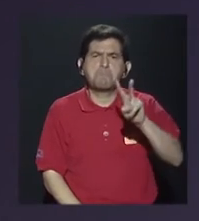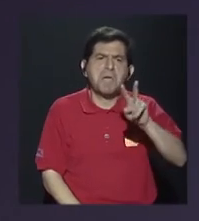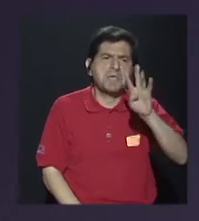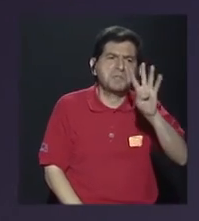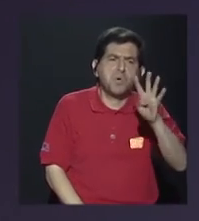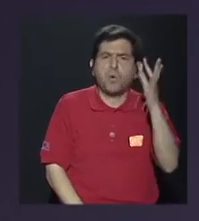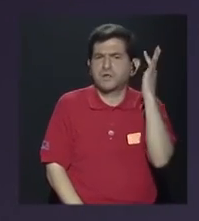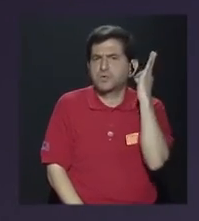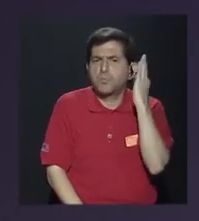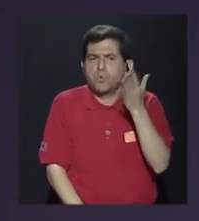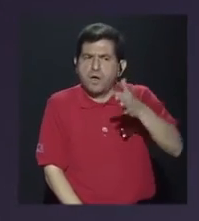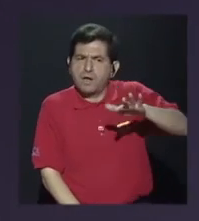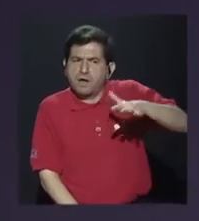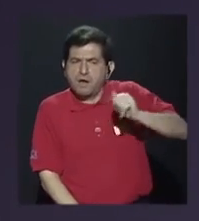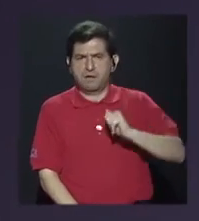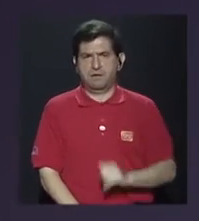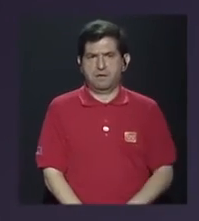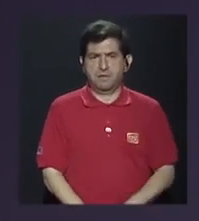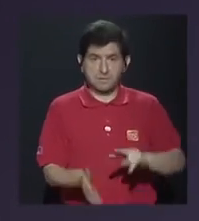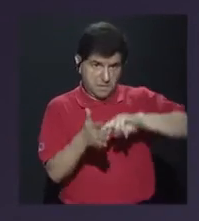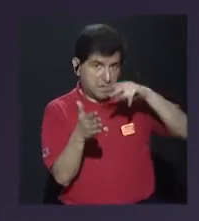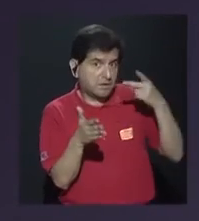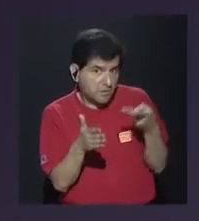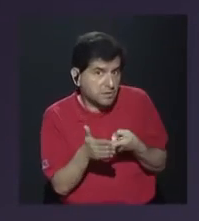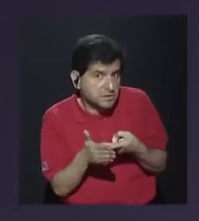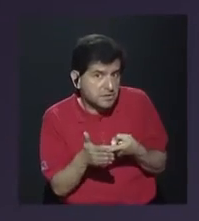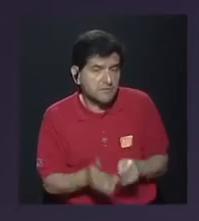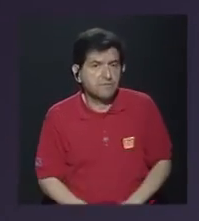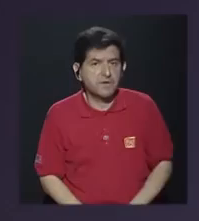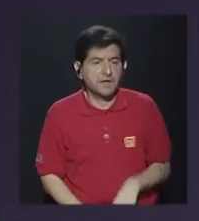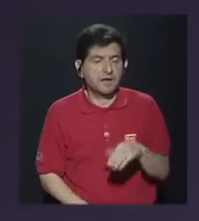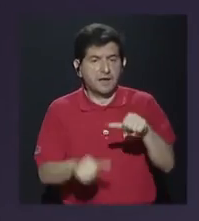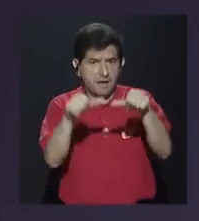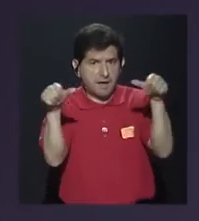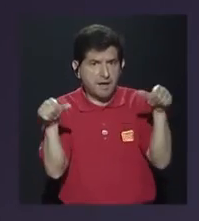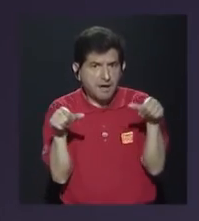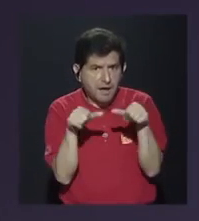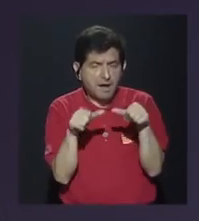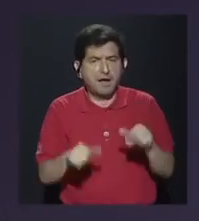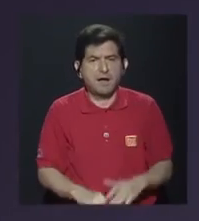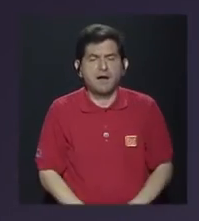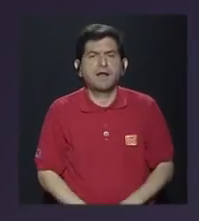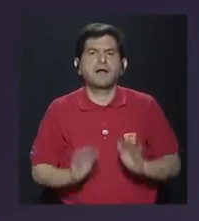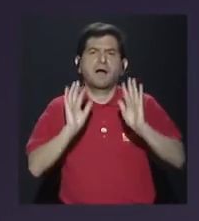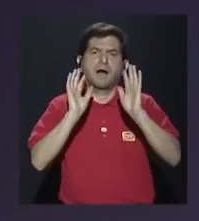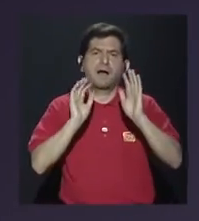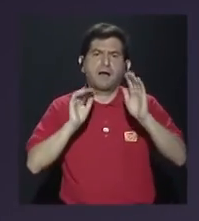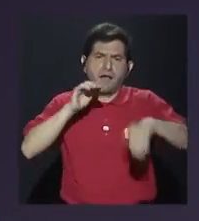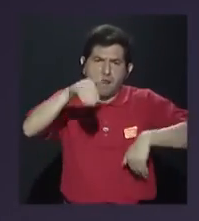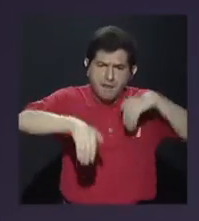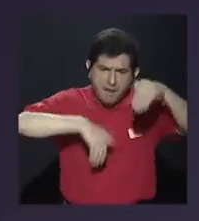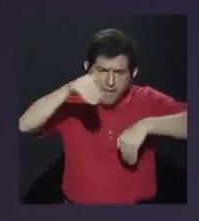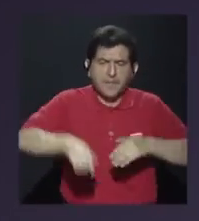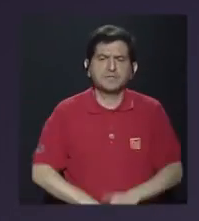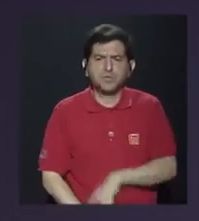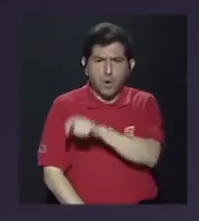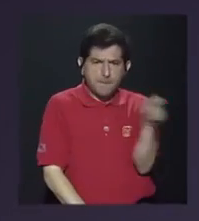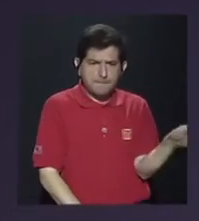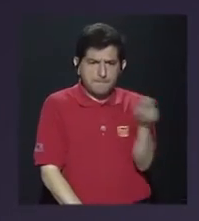24 mujeres aproximadamente en lo que es la disciplina de, bueno, lo que es natación, tenis de